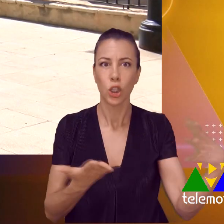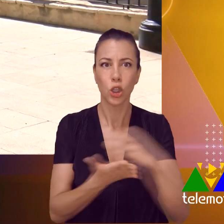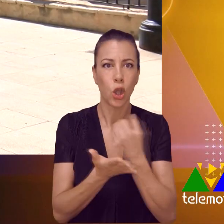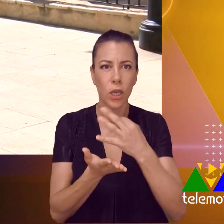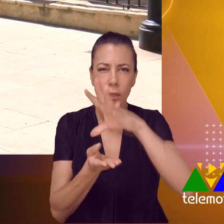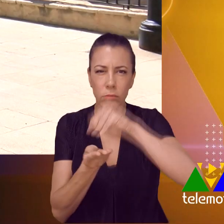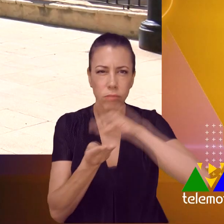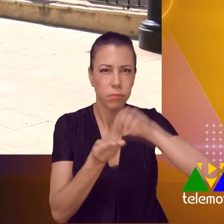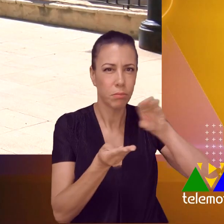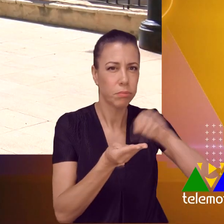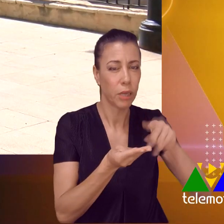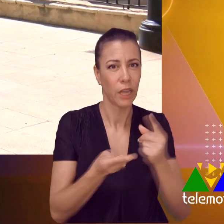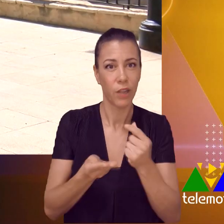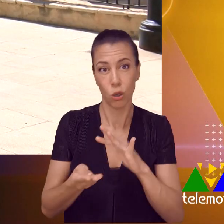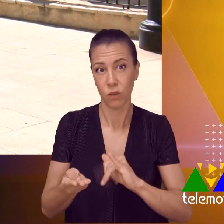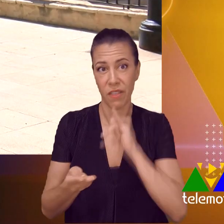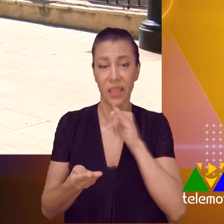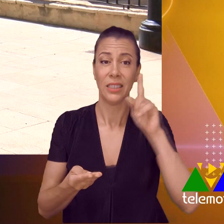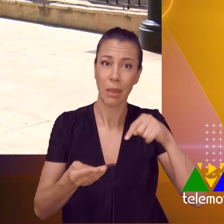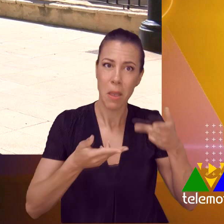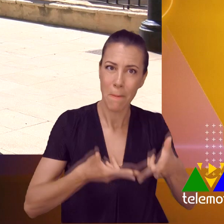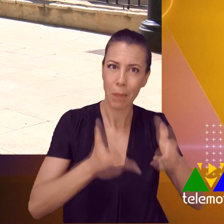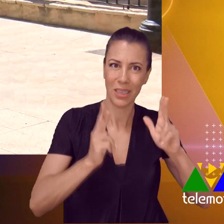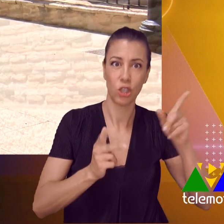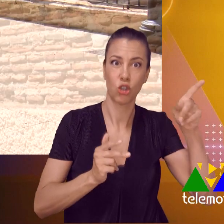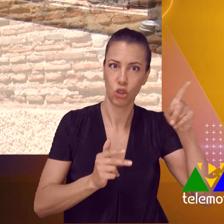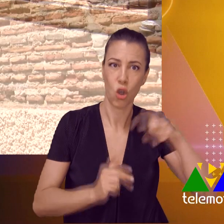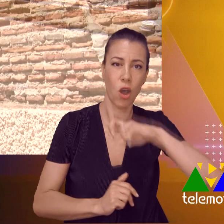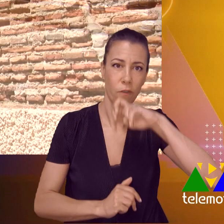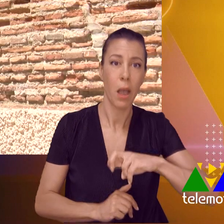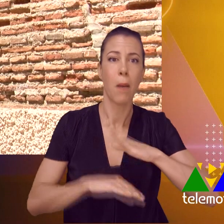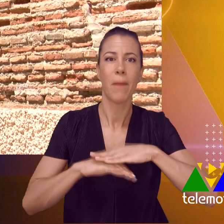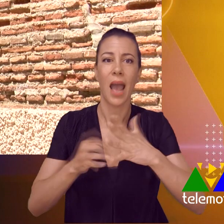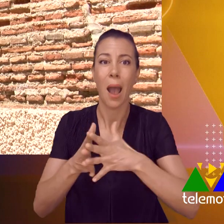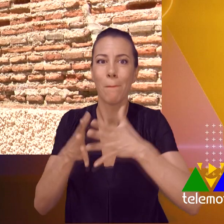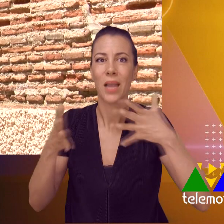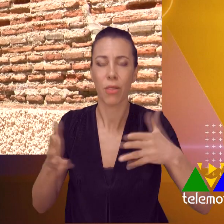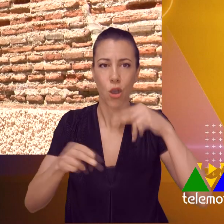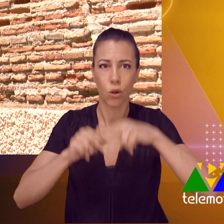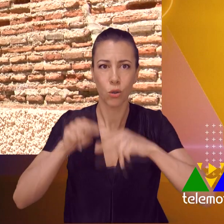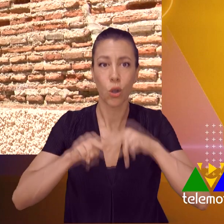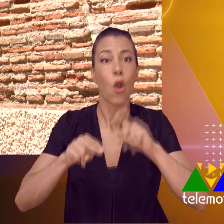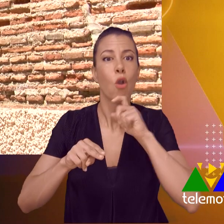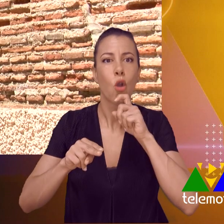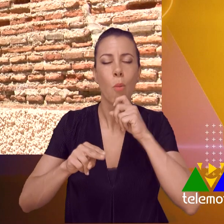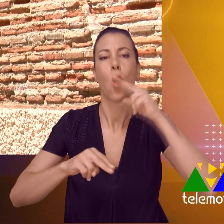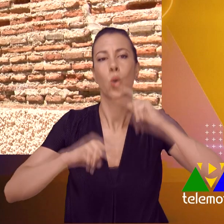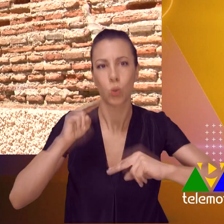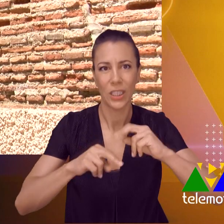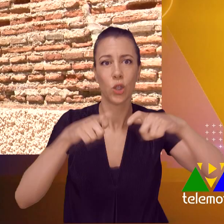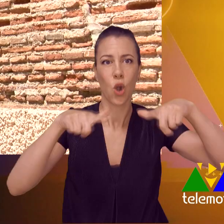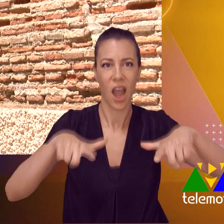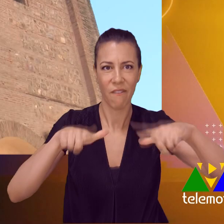suficiente como y el permiso del arzobispado para ampliar la iglesia construyendo una nave de crucero que